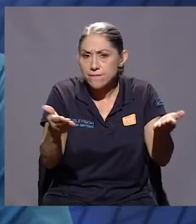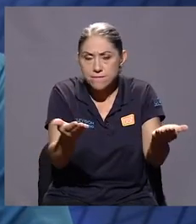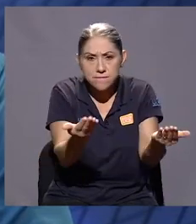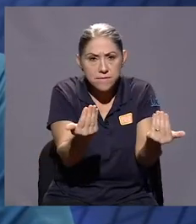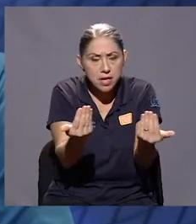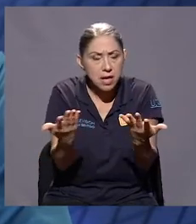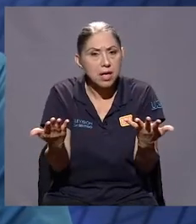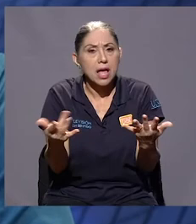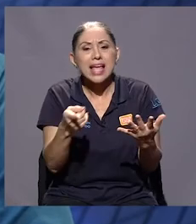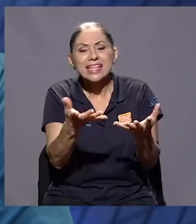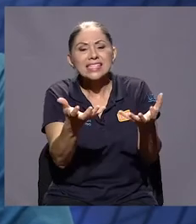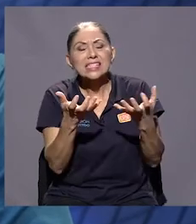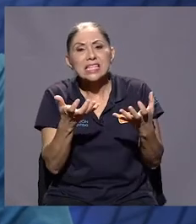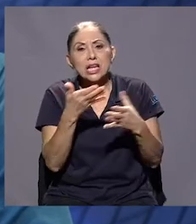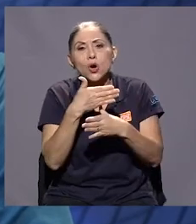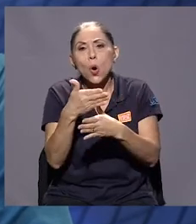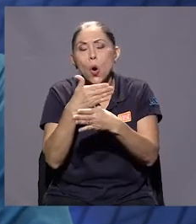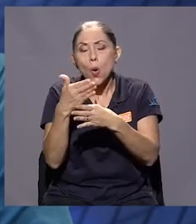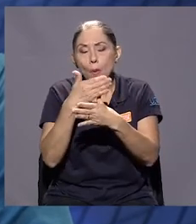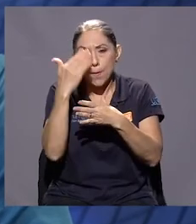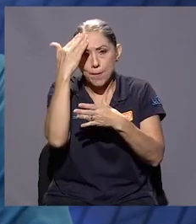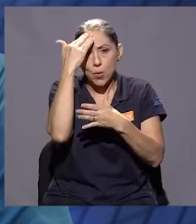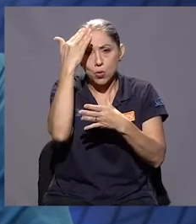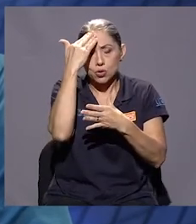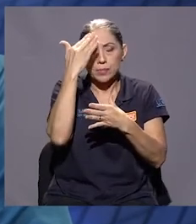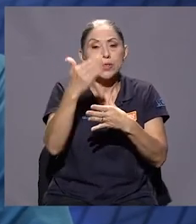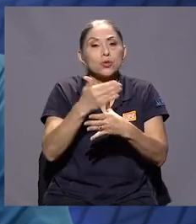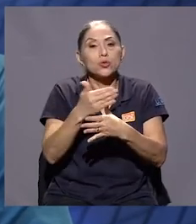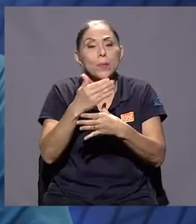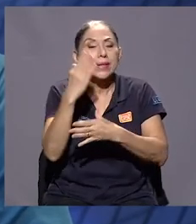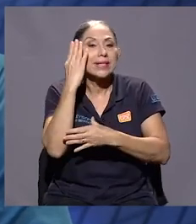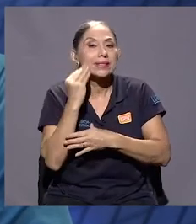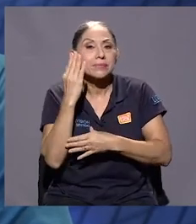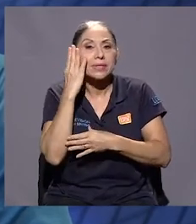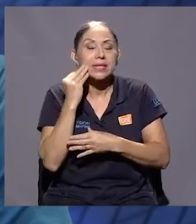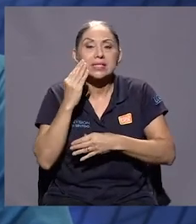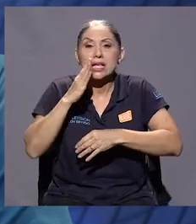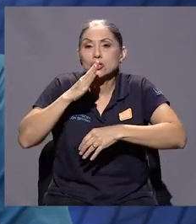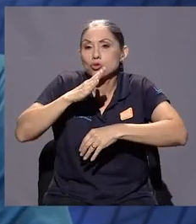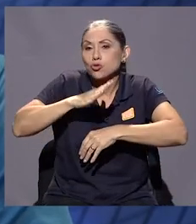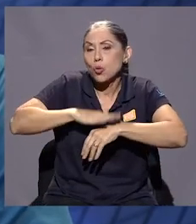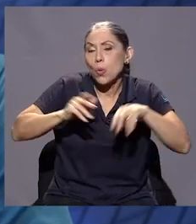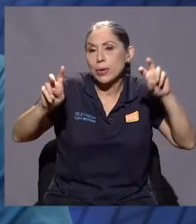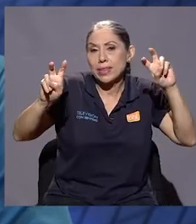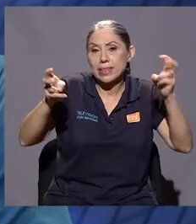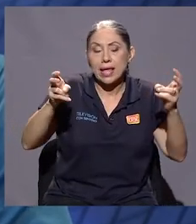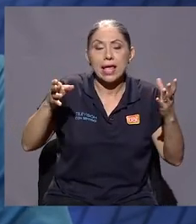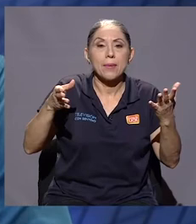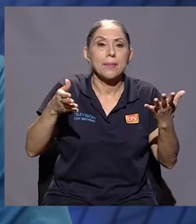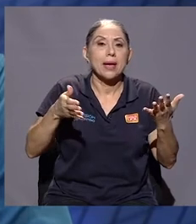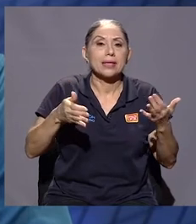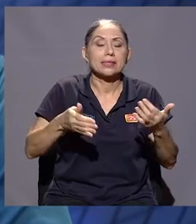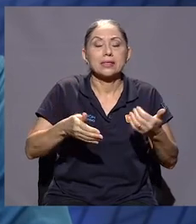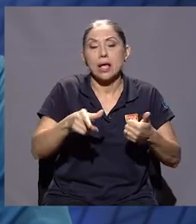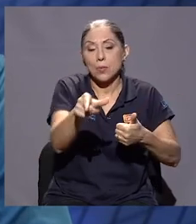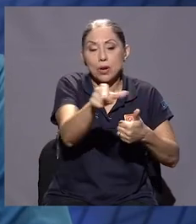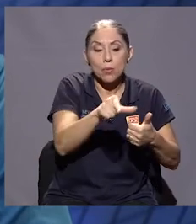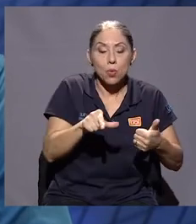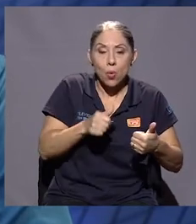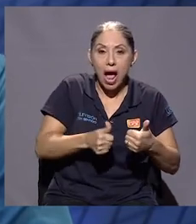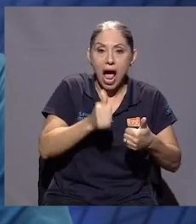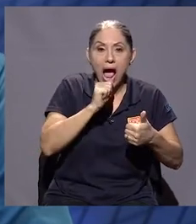y compartir conocimientos experiencias en torno a abordajes de temas que van entre lo que es agua ciudad y ecología